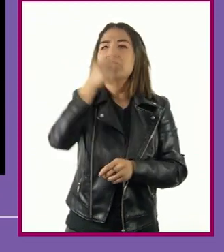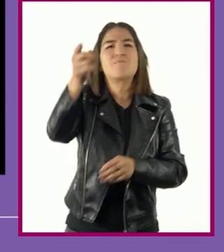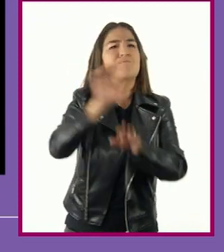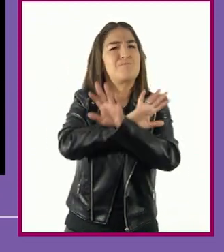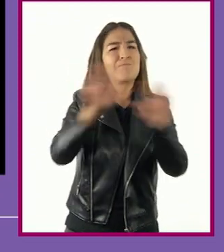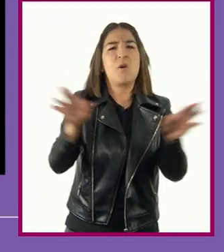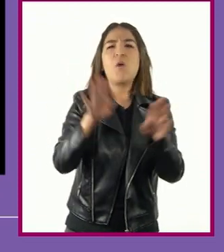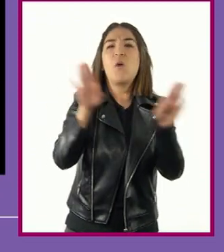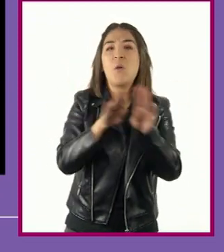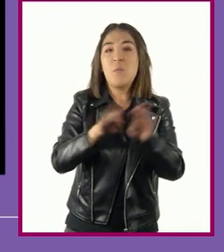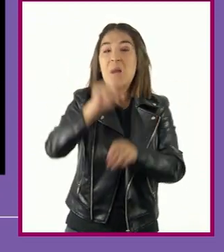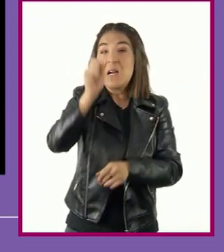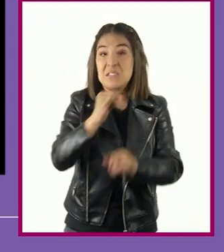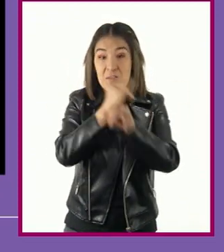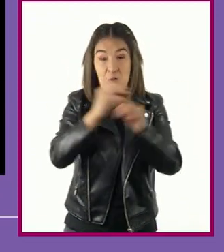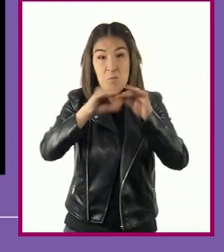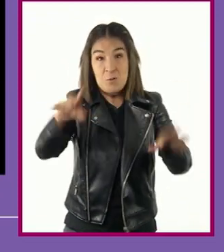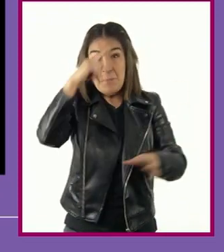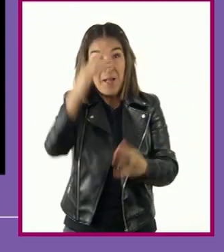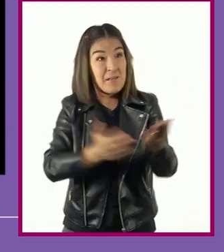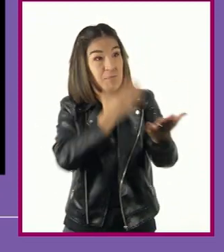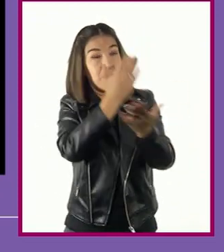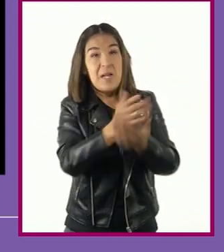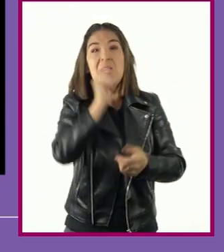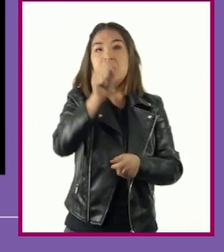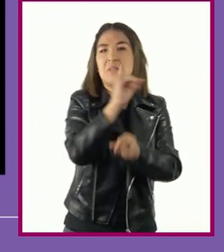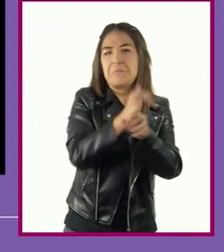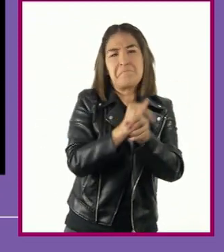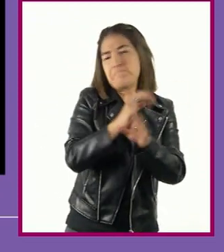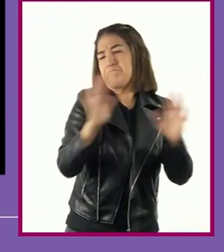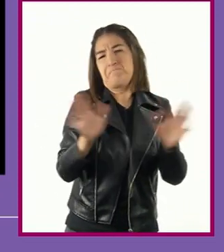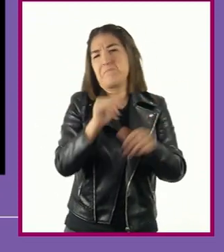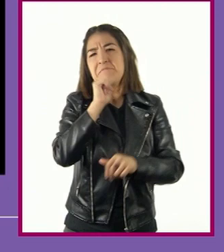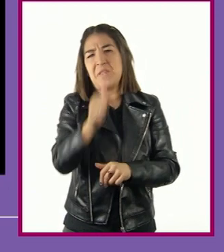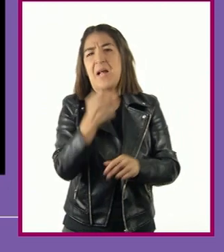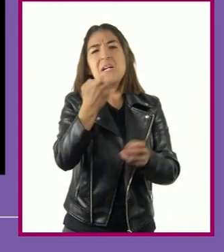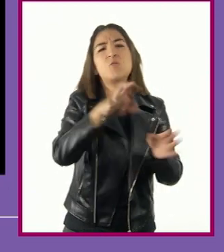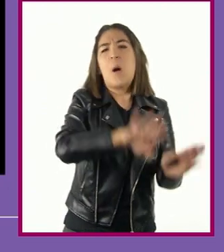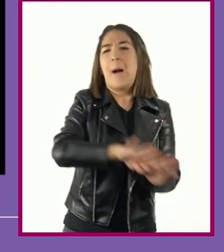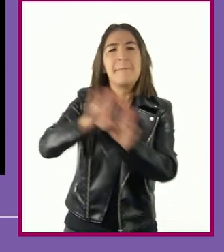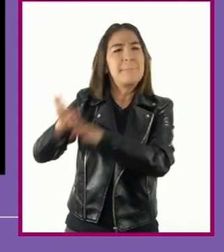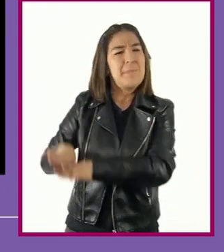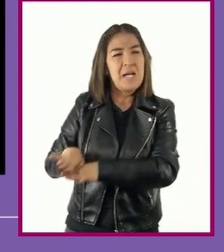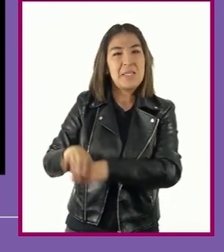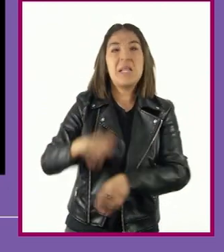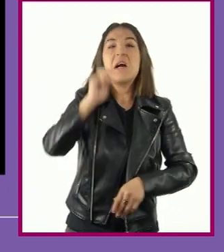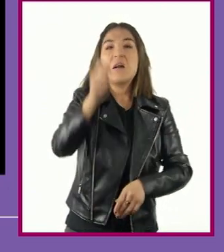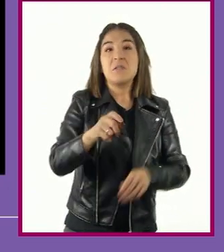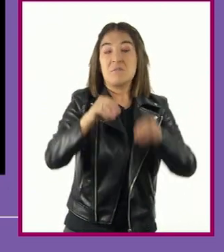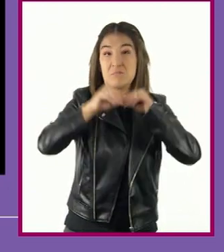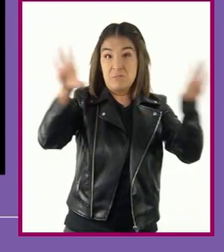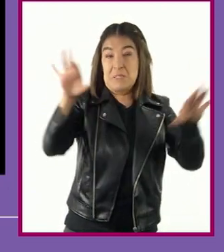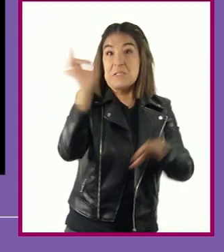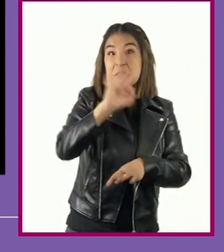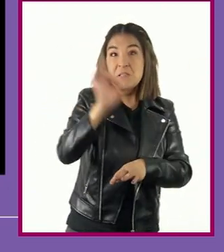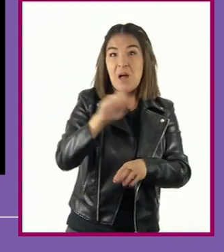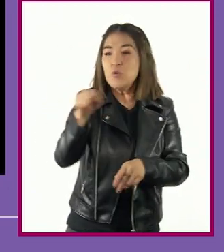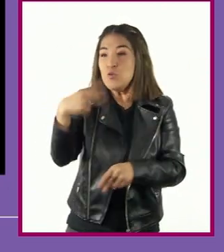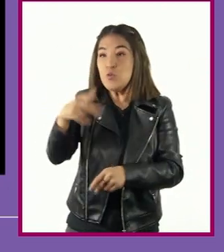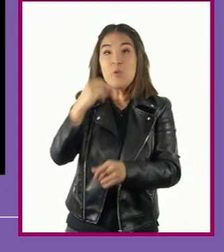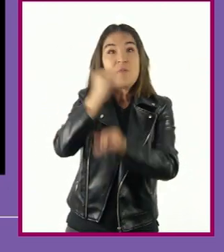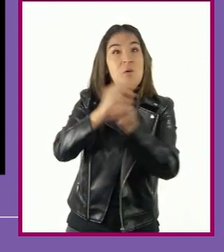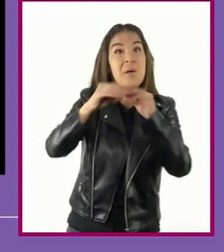directa con el cumplimiento de propósito de la investigación. Además, publicarla podría afectar a